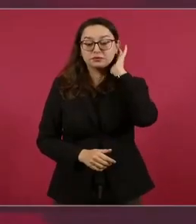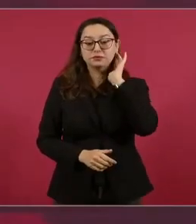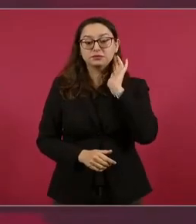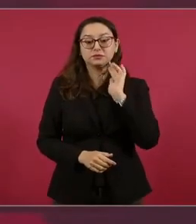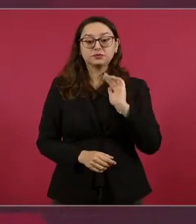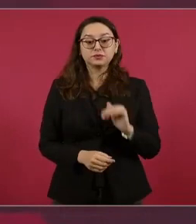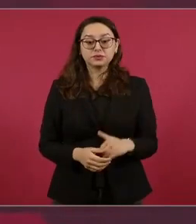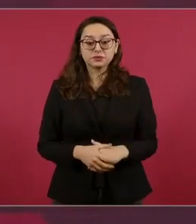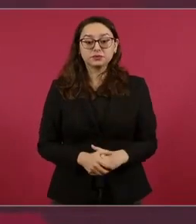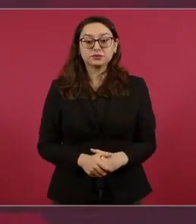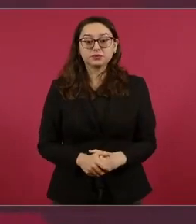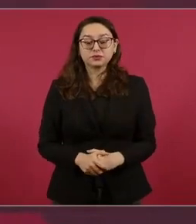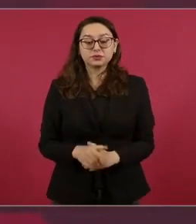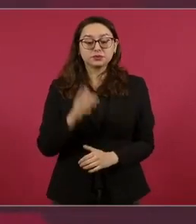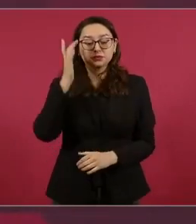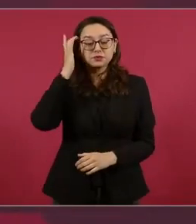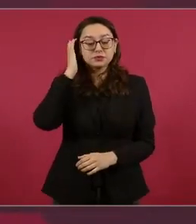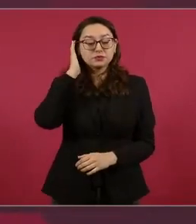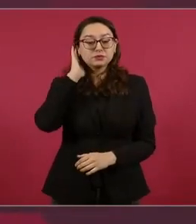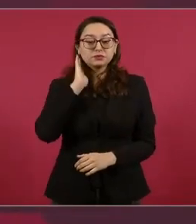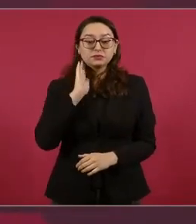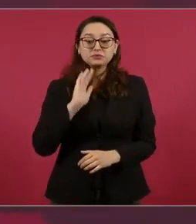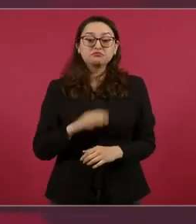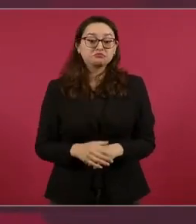consumimos somos